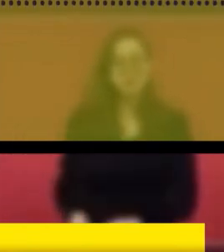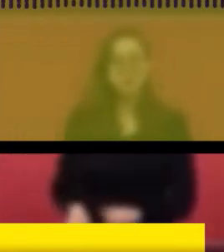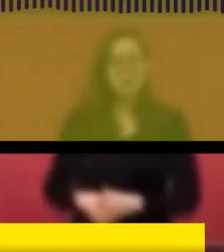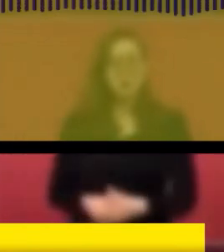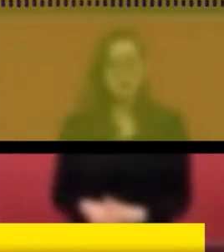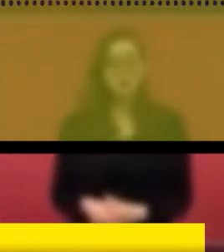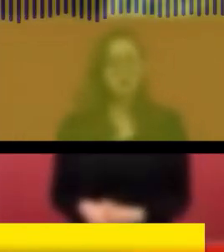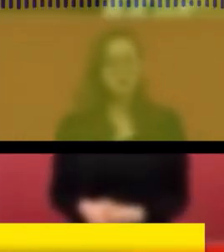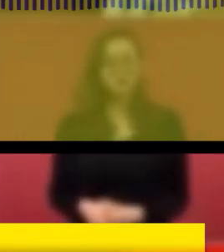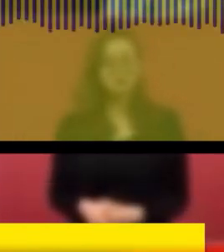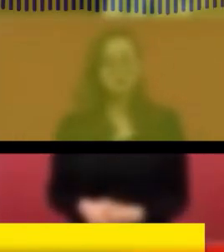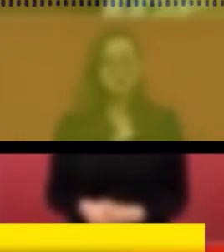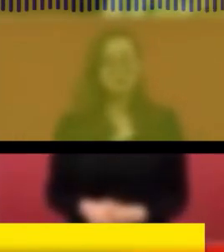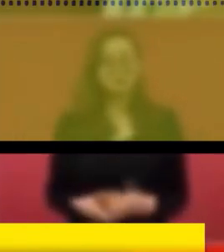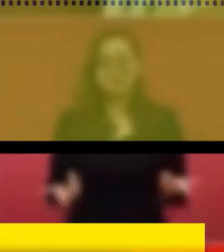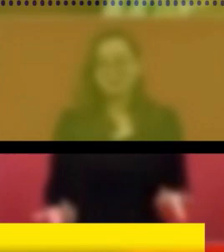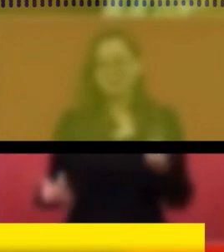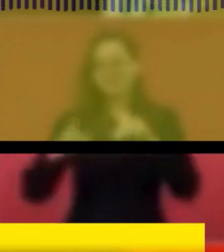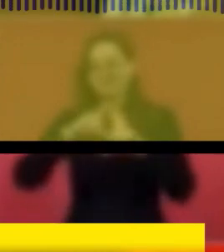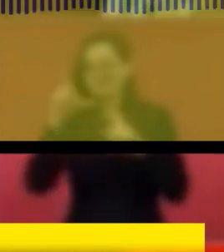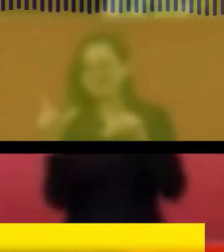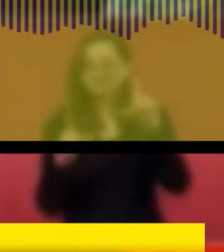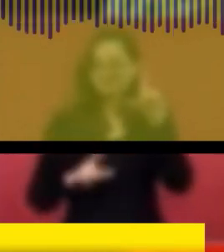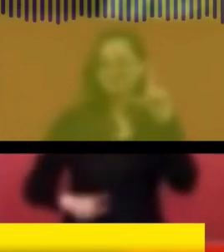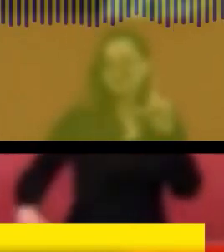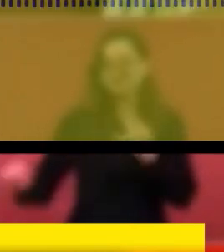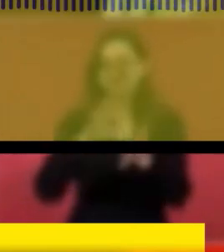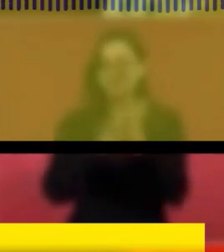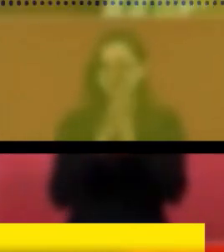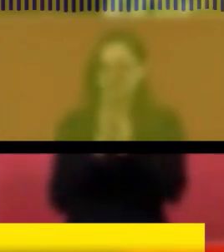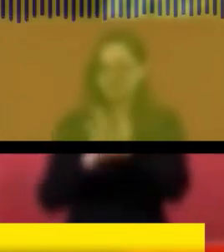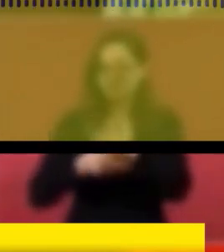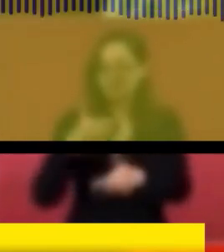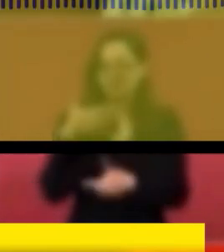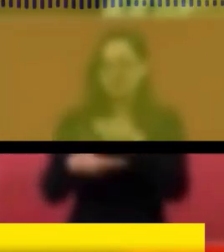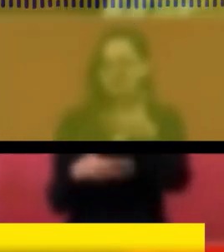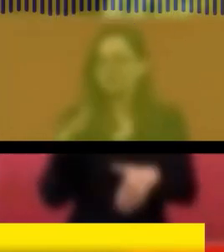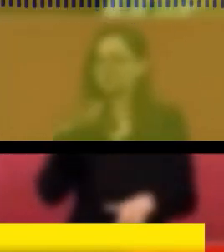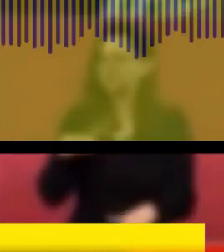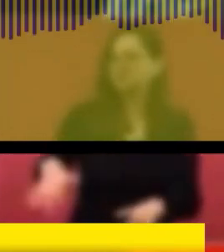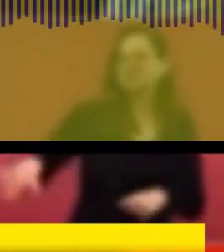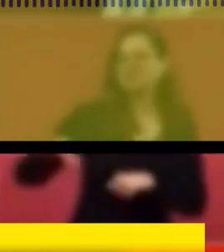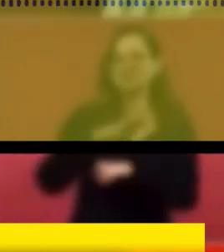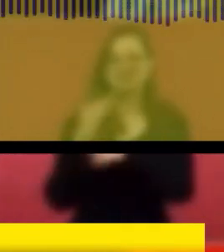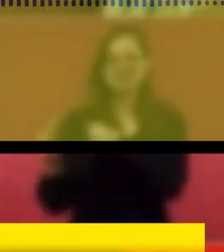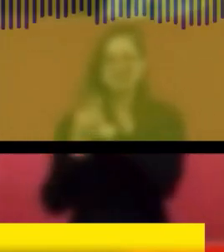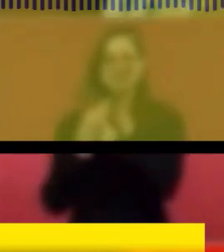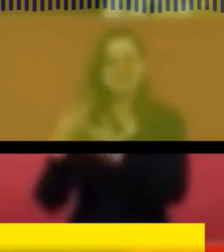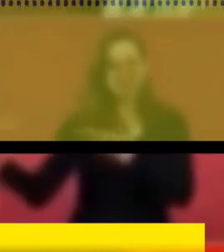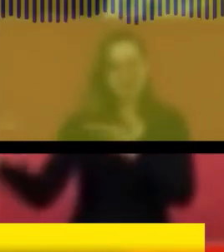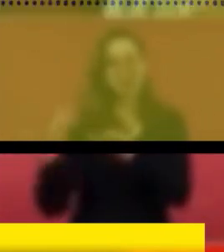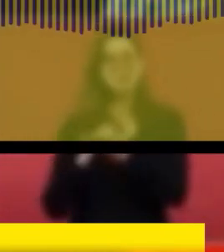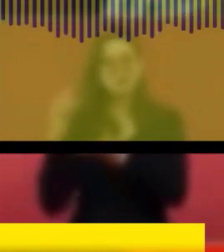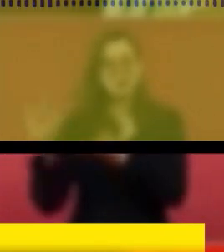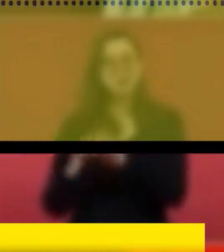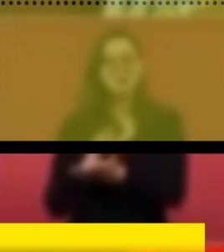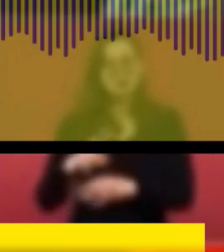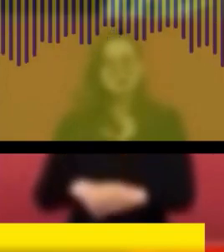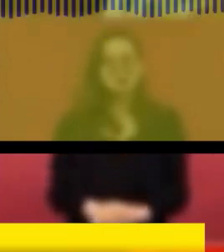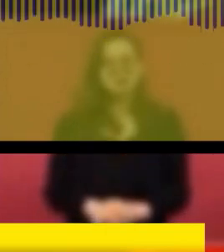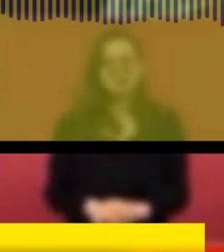de subsidios y están despedazando a Chile. El país, que no solamente tuvo el mayor desarrollo económico de América,